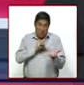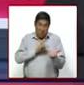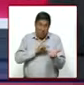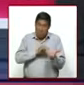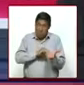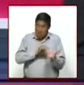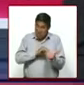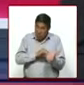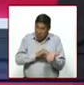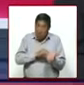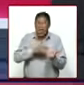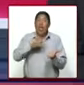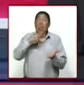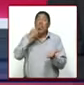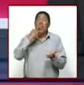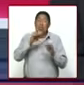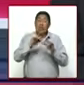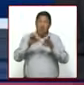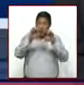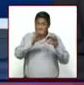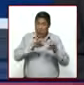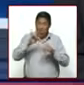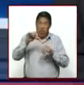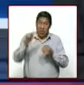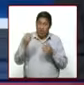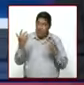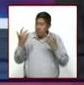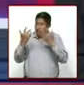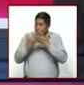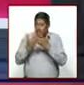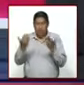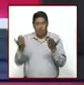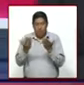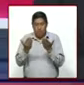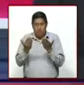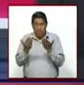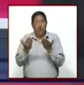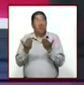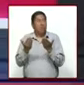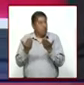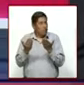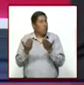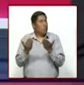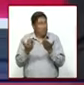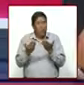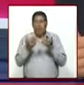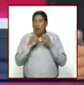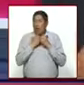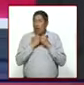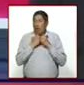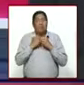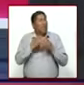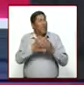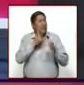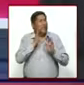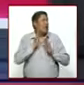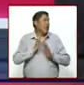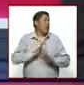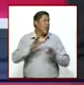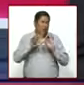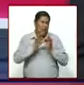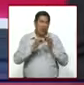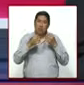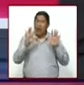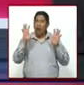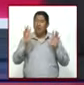proyecto subrayan que la inteligencia artificial complementa el juicio clínico, mejorando así la atención a las pacientes y reduciendo la ansiedad relacionada con la espera de